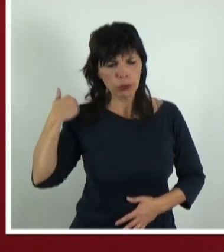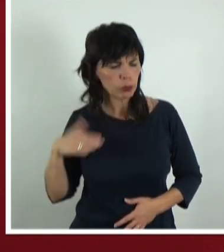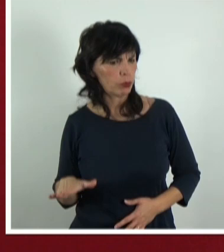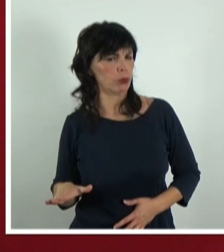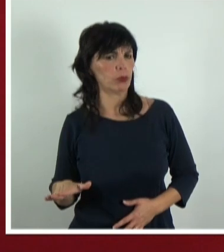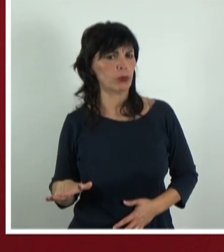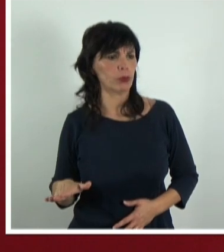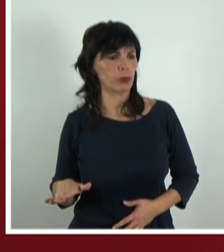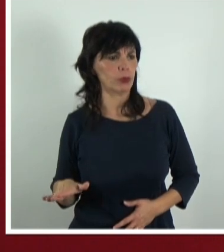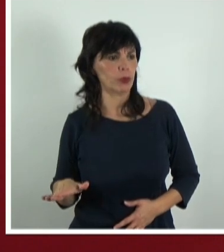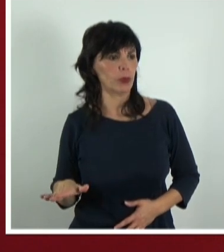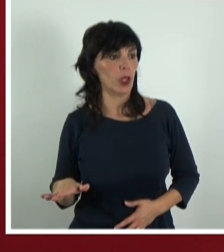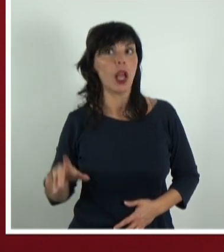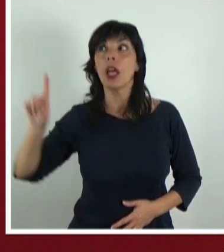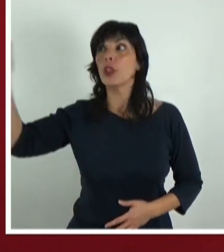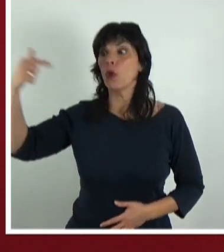que me llamó